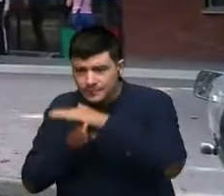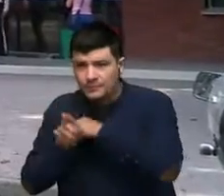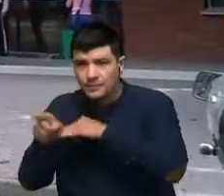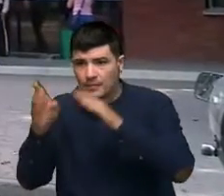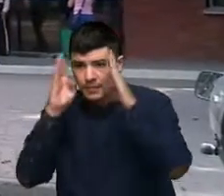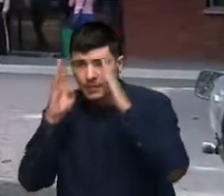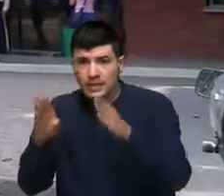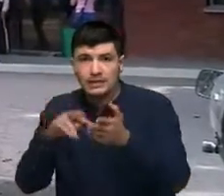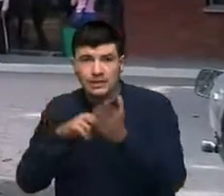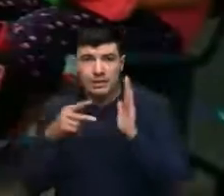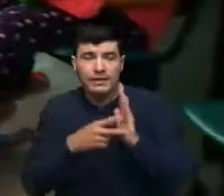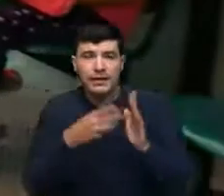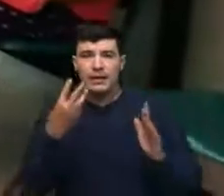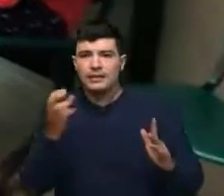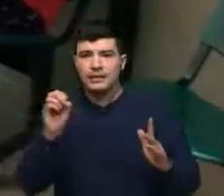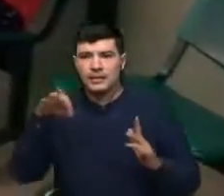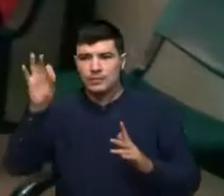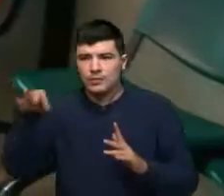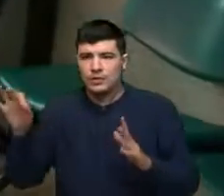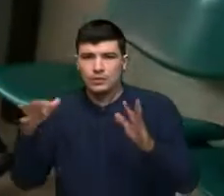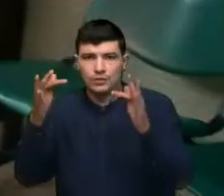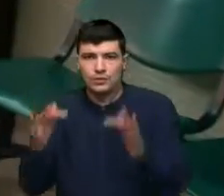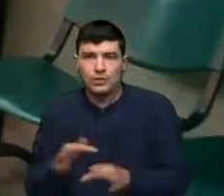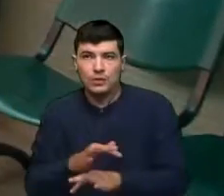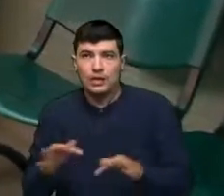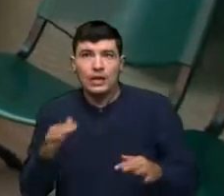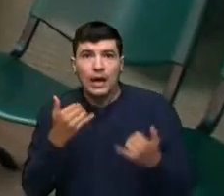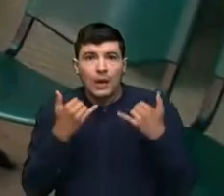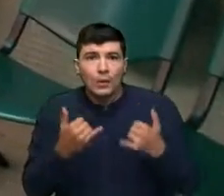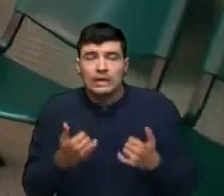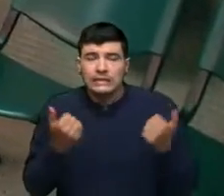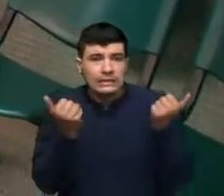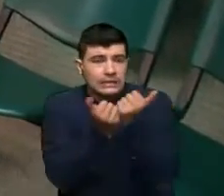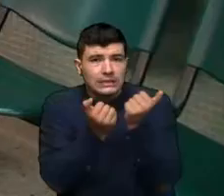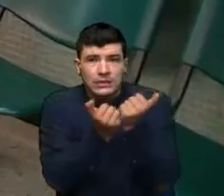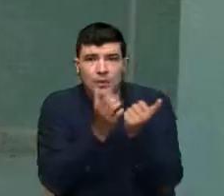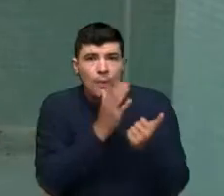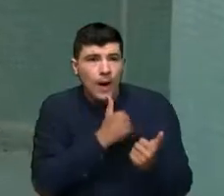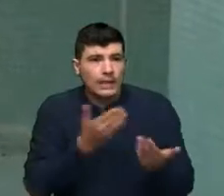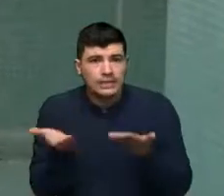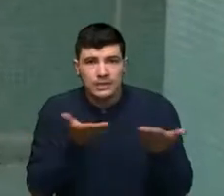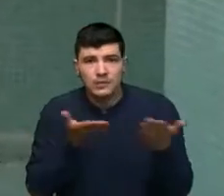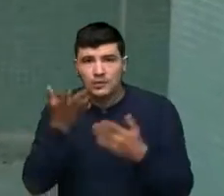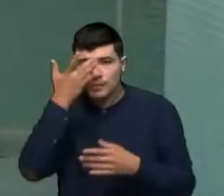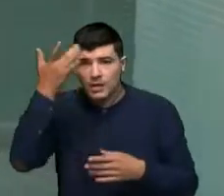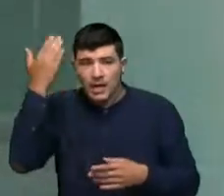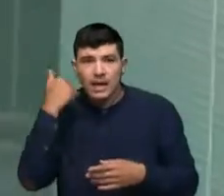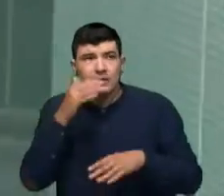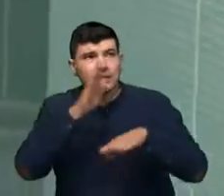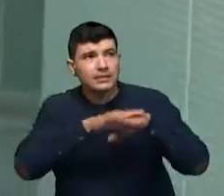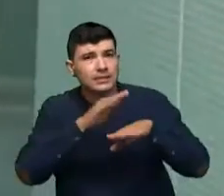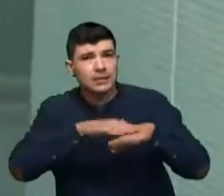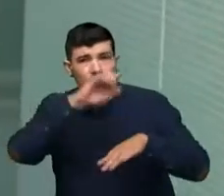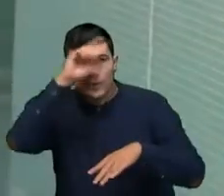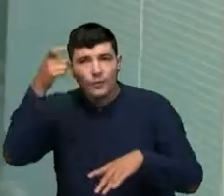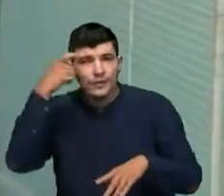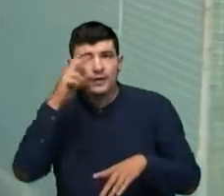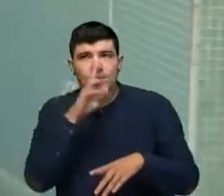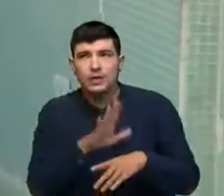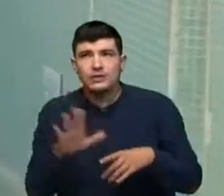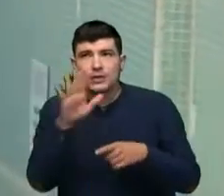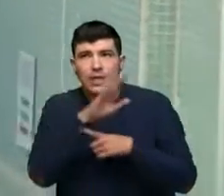representando un 30 por ciento del total colapsado se encuentra actualmente tras repetidos llamados al gobierno nacional